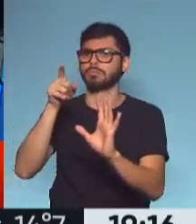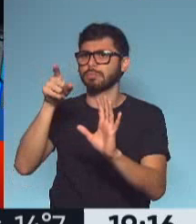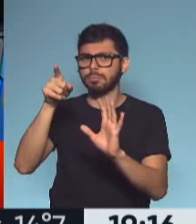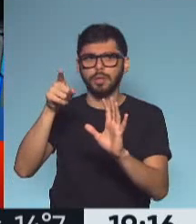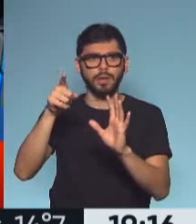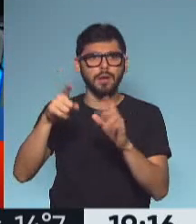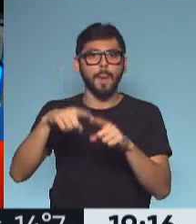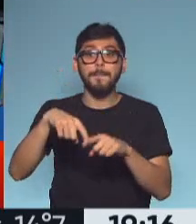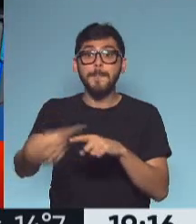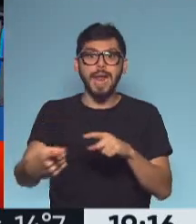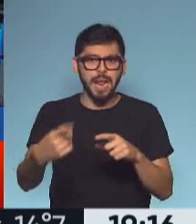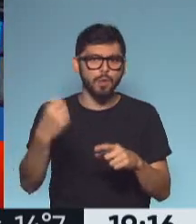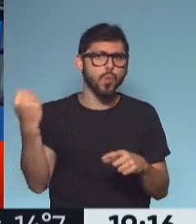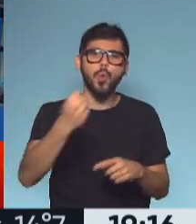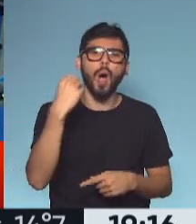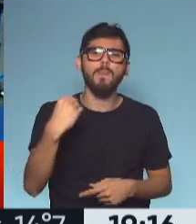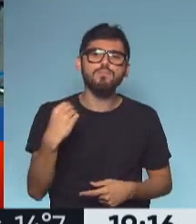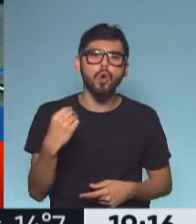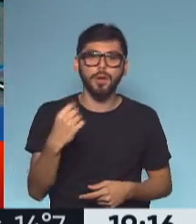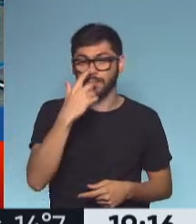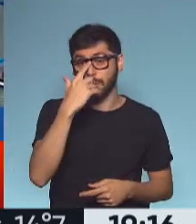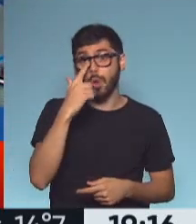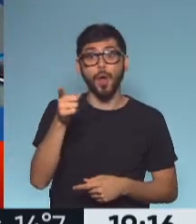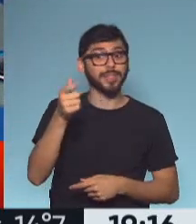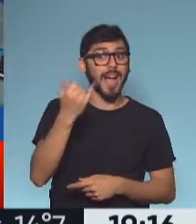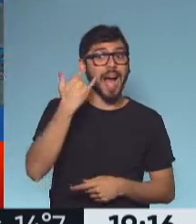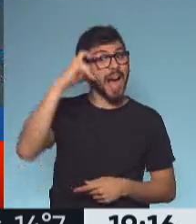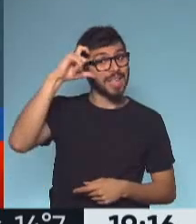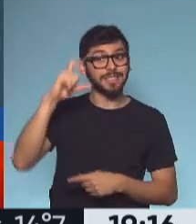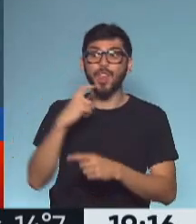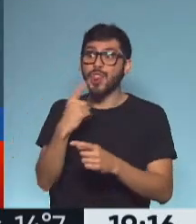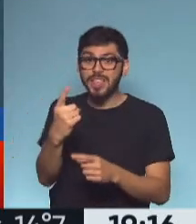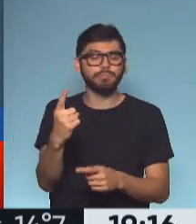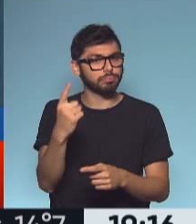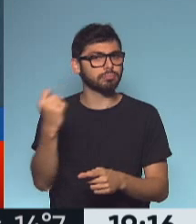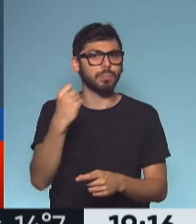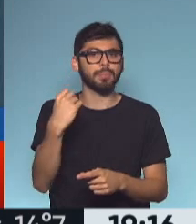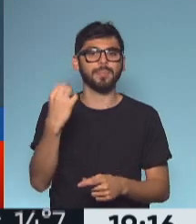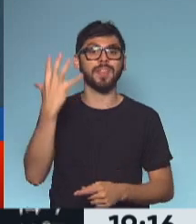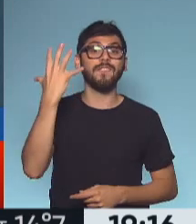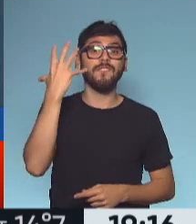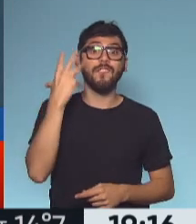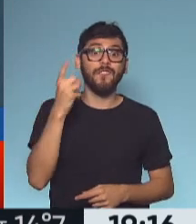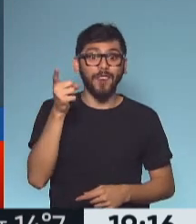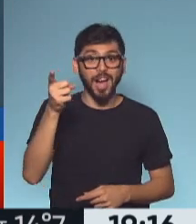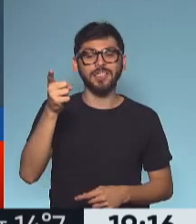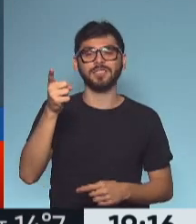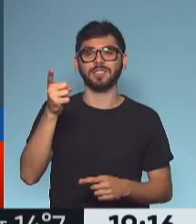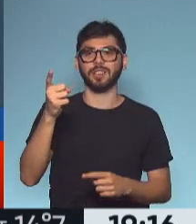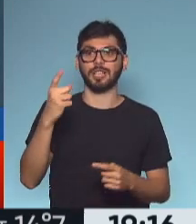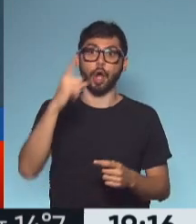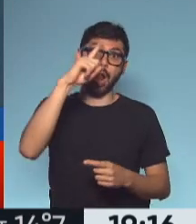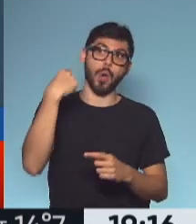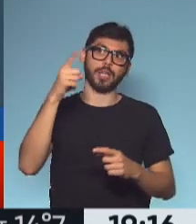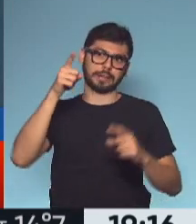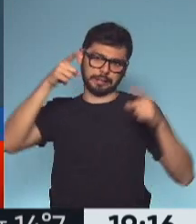agenda de mañana? Sí, tal cual. Mira, retoma un poquito lo que decía Aye, porque no solamente en Francia la clave de la gira de Alberto Fernández va a